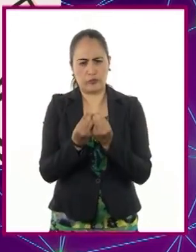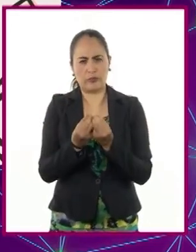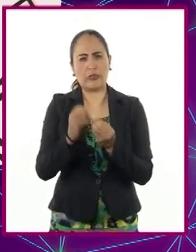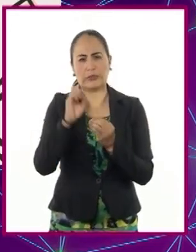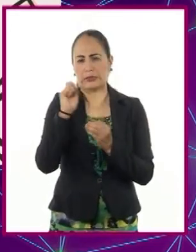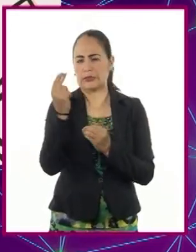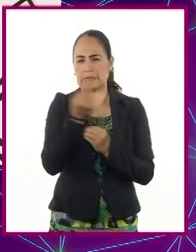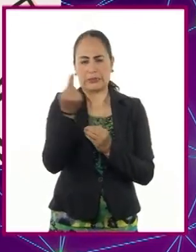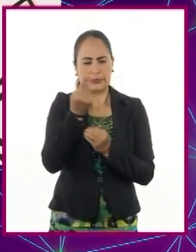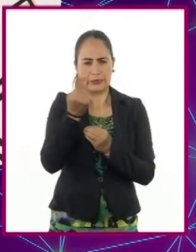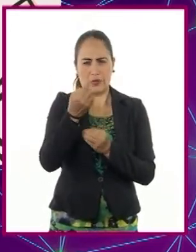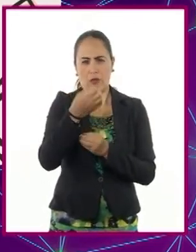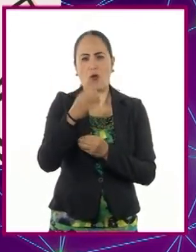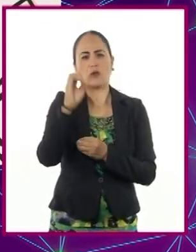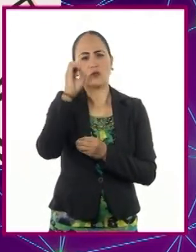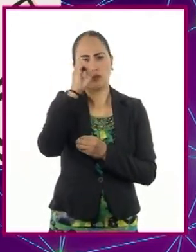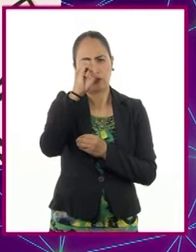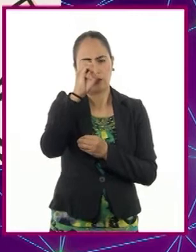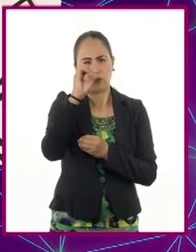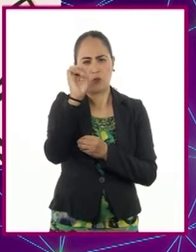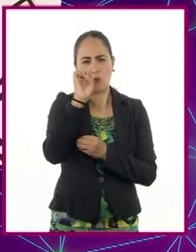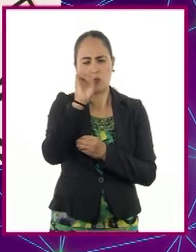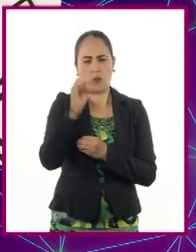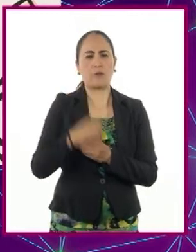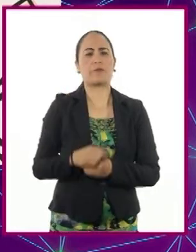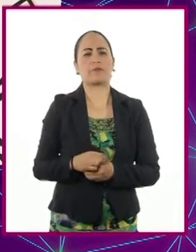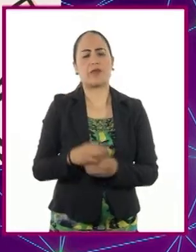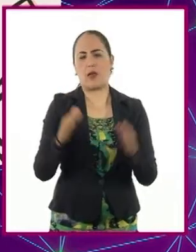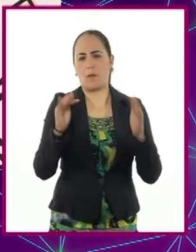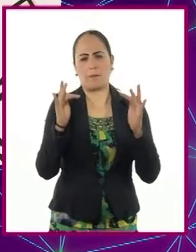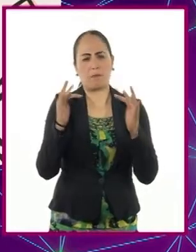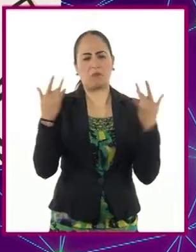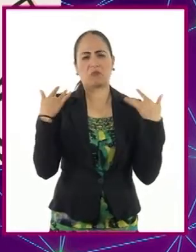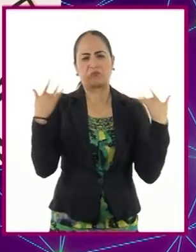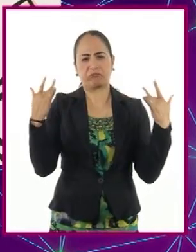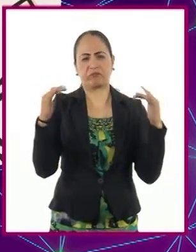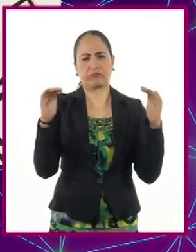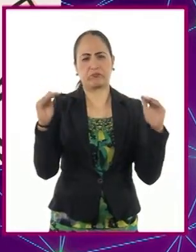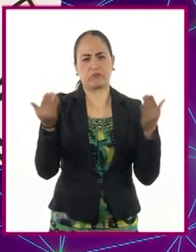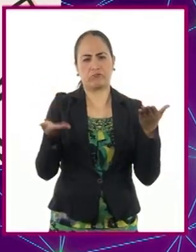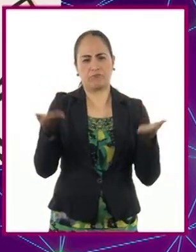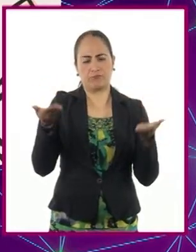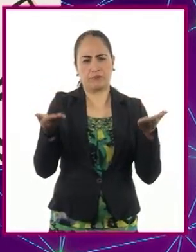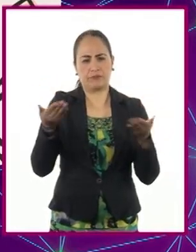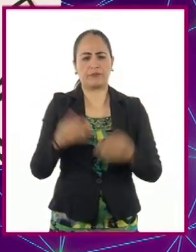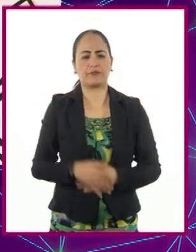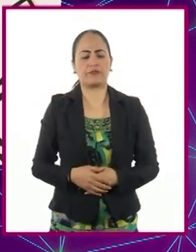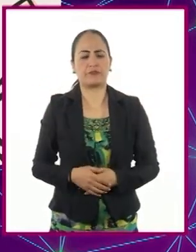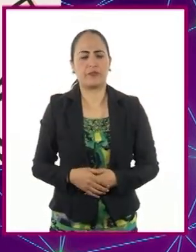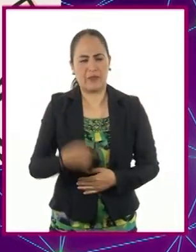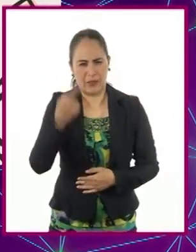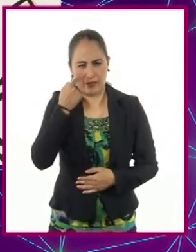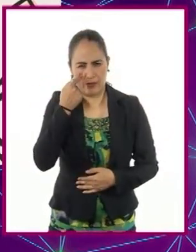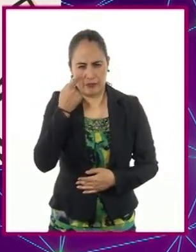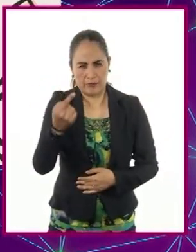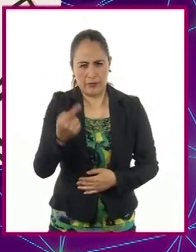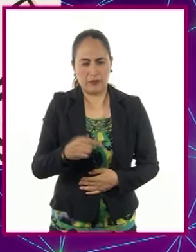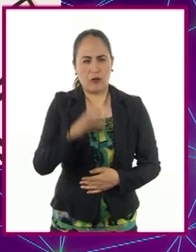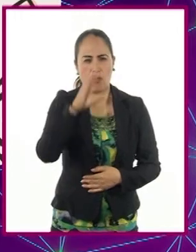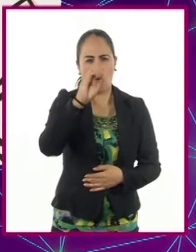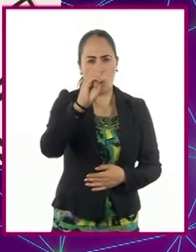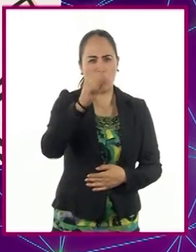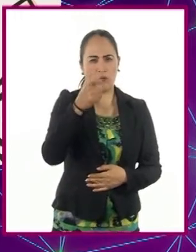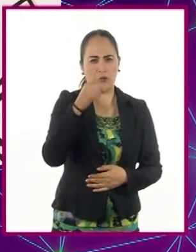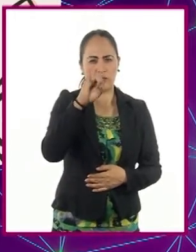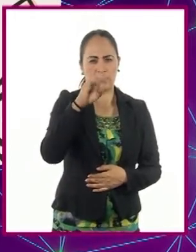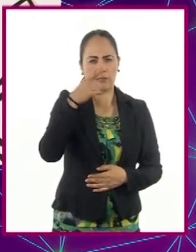0. Esto indica que los compuestos son eléctricamente neutros. Observemos cómo interactúan los átomos de oxígeno con el